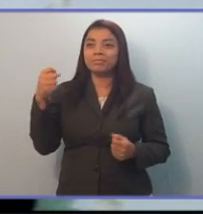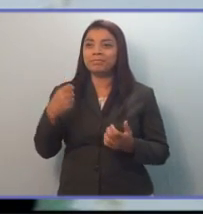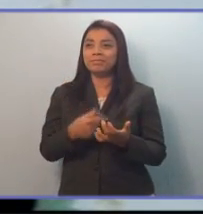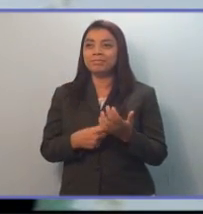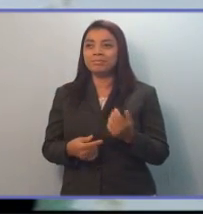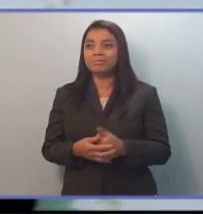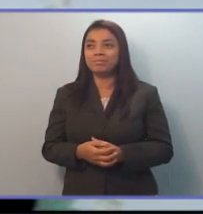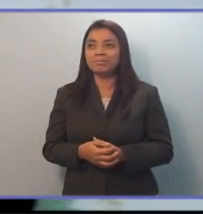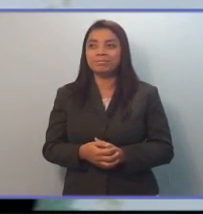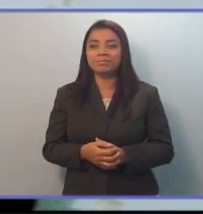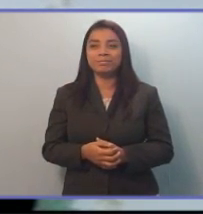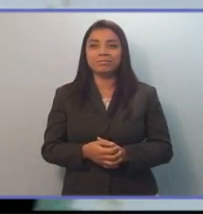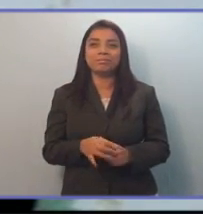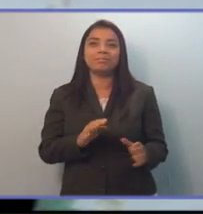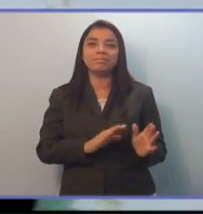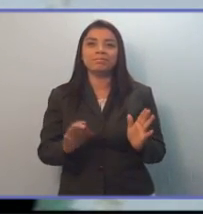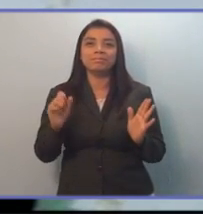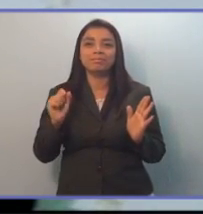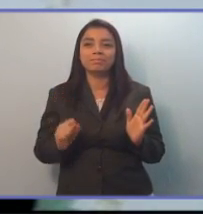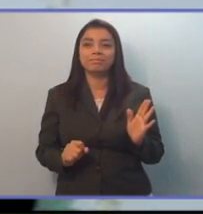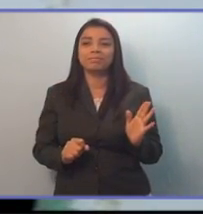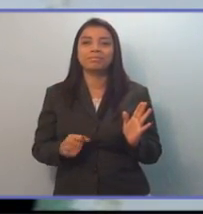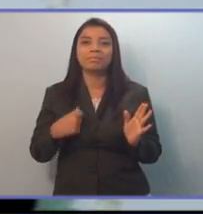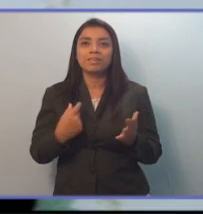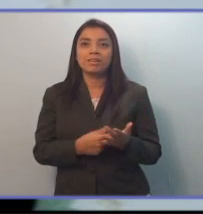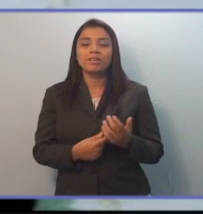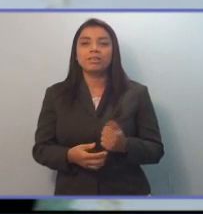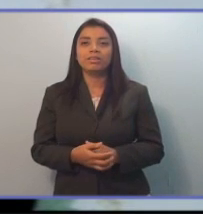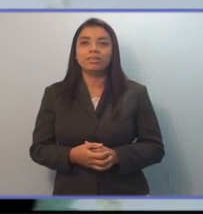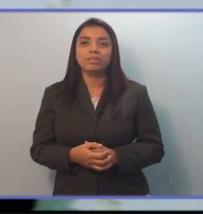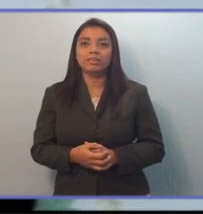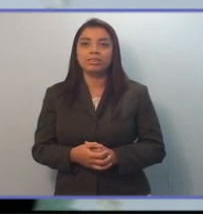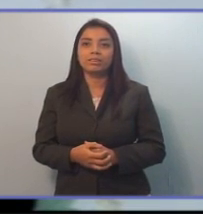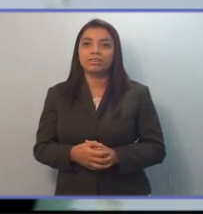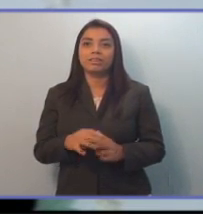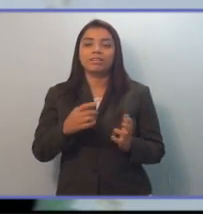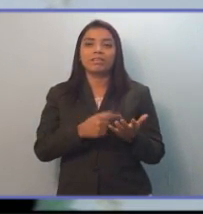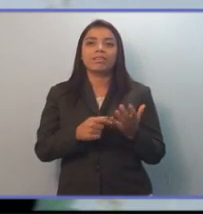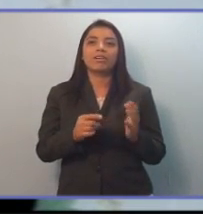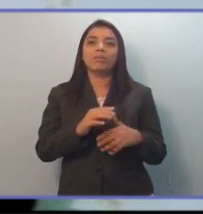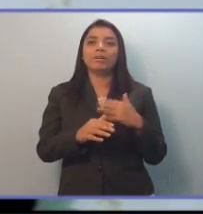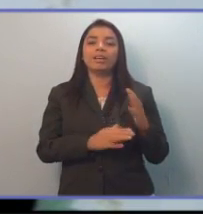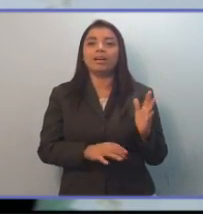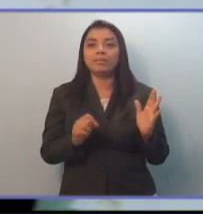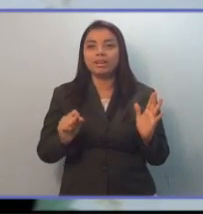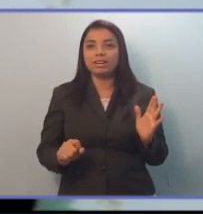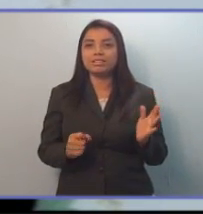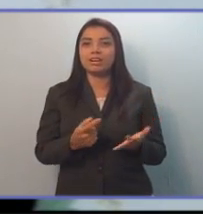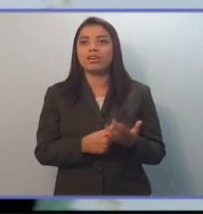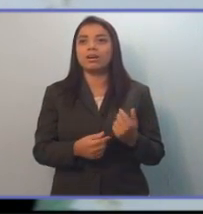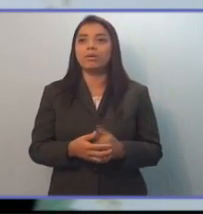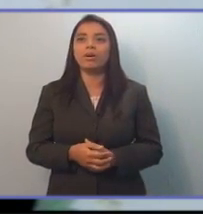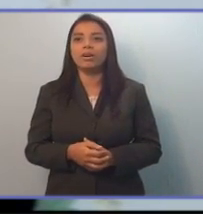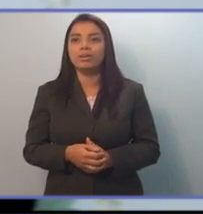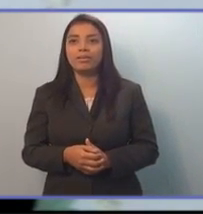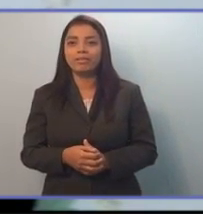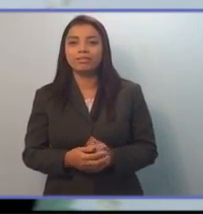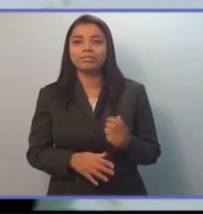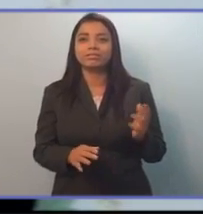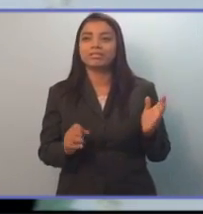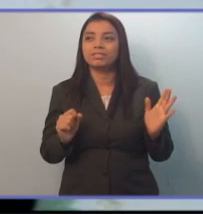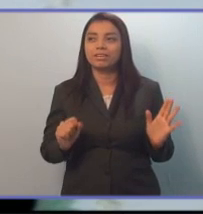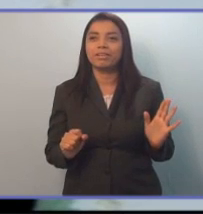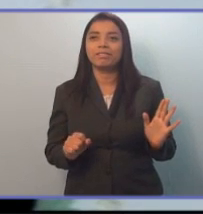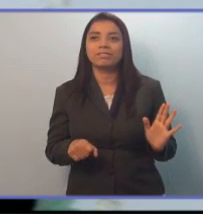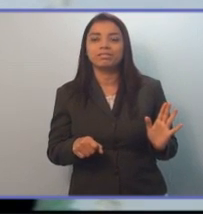4 salas, hay cámaras, hay juzgados de primera instancia, juzgados de paz. Entonces yo no podía decir en términos